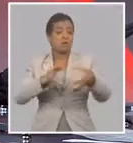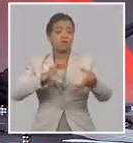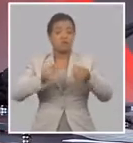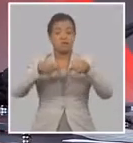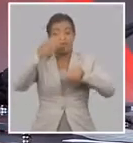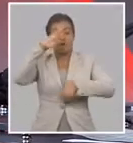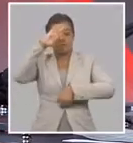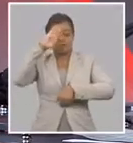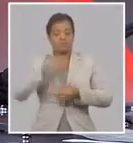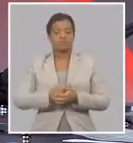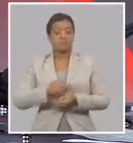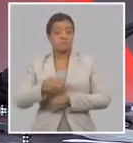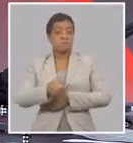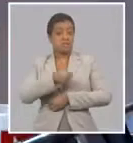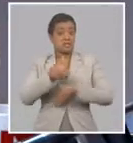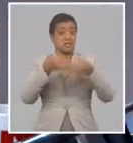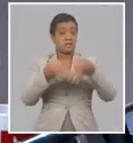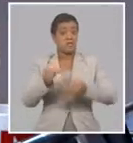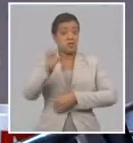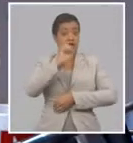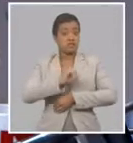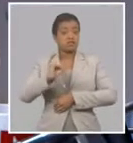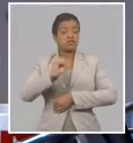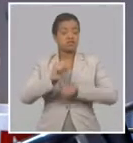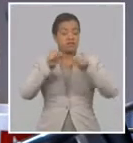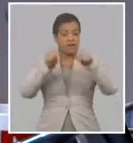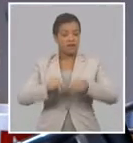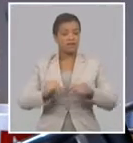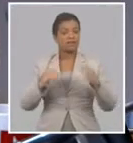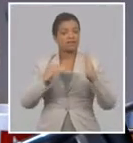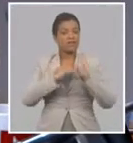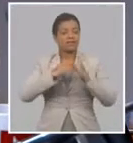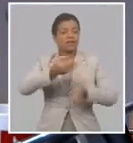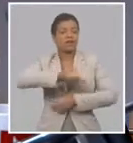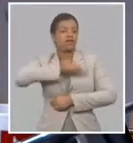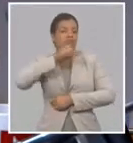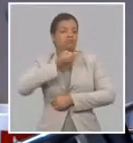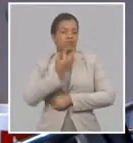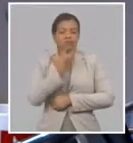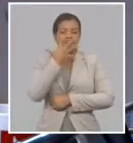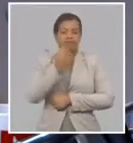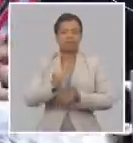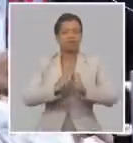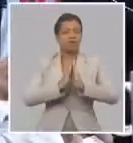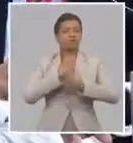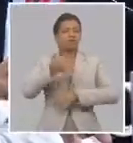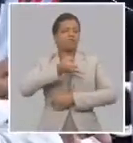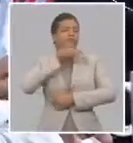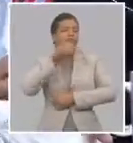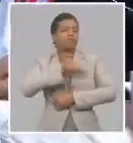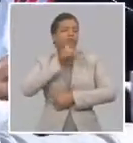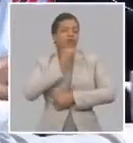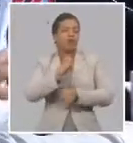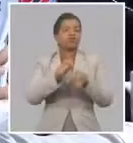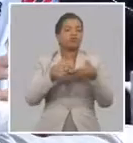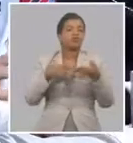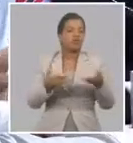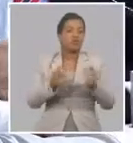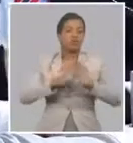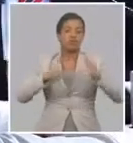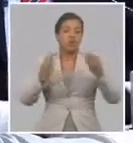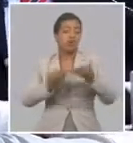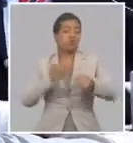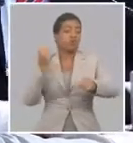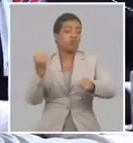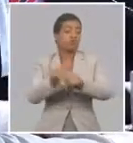asumido el país su presidente el ingeniero roberto peña samper nos acompaña esta tarde me gustaría pequeña que nos hablará precisamente de cómo todo el